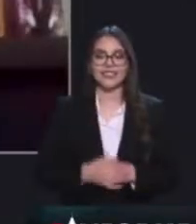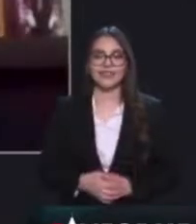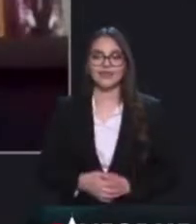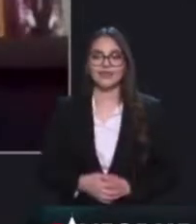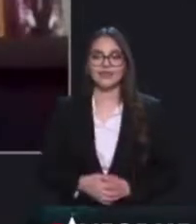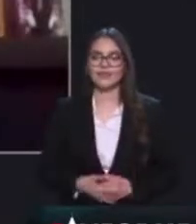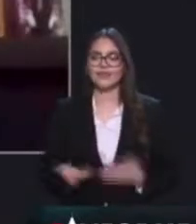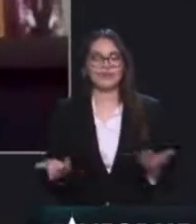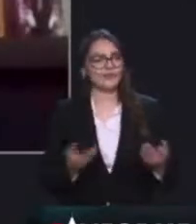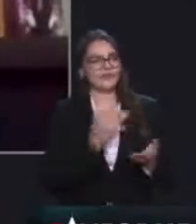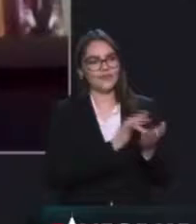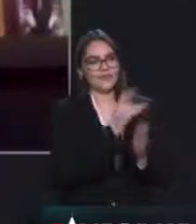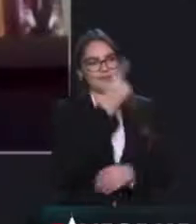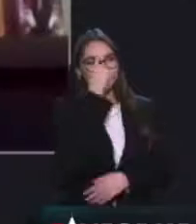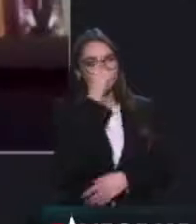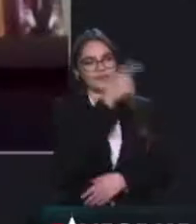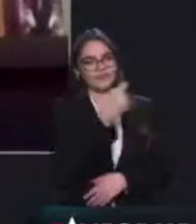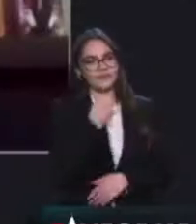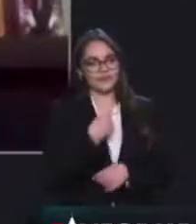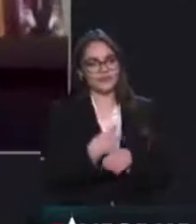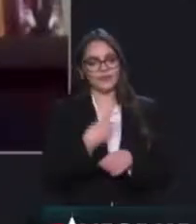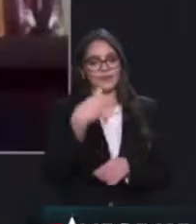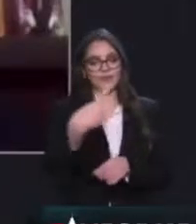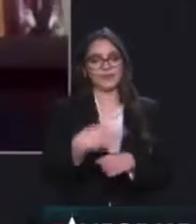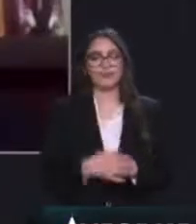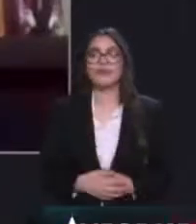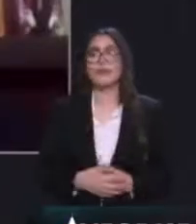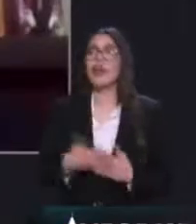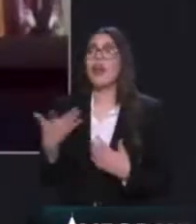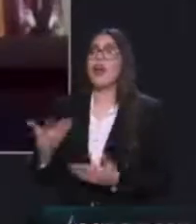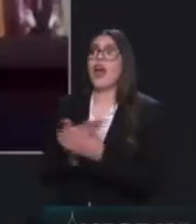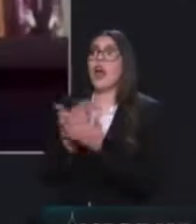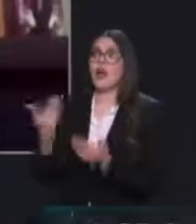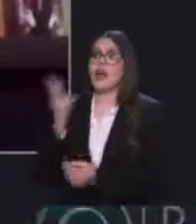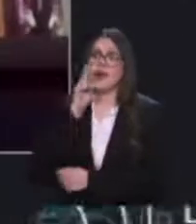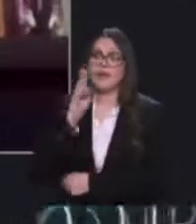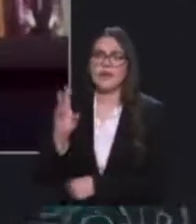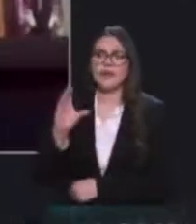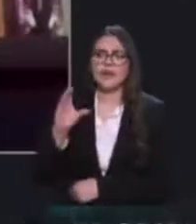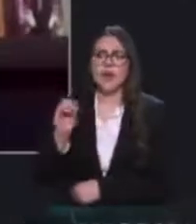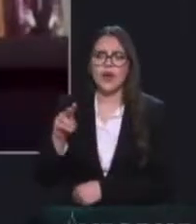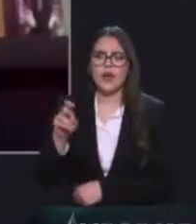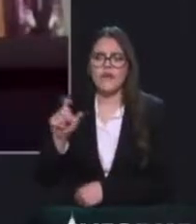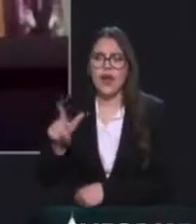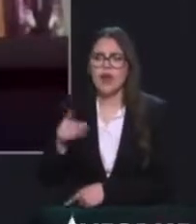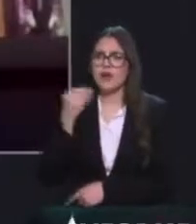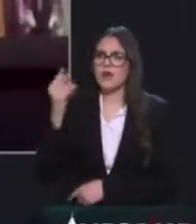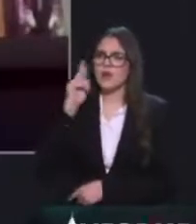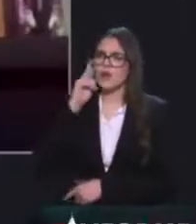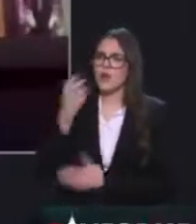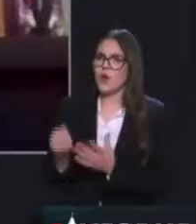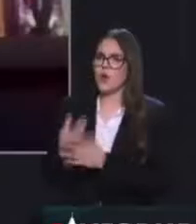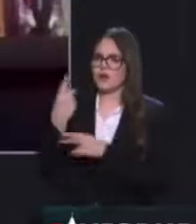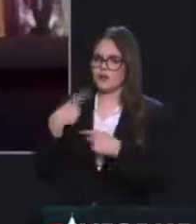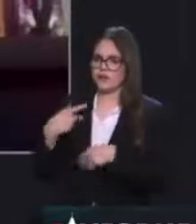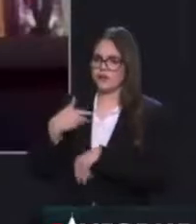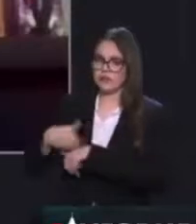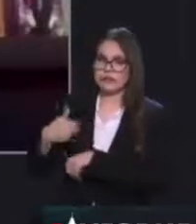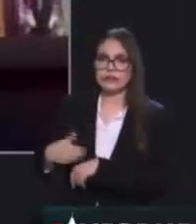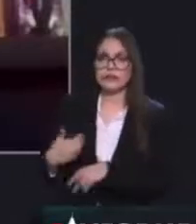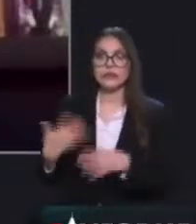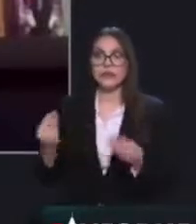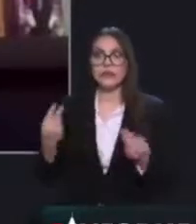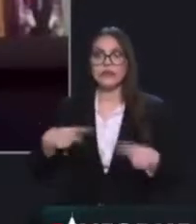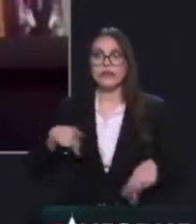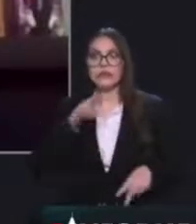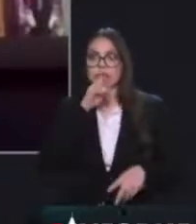por la invitación y gracias al auditorio. Bueno, pues es que estos resultados han generado todo un revuelo y una serie de conclusiones,